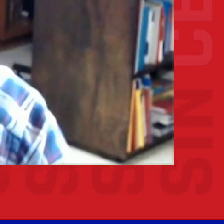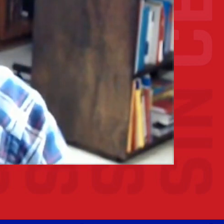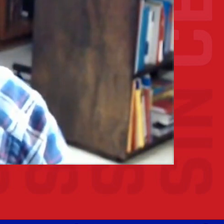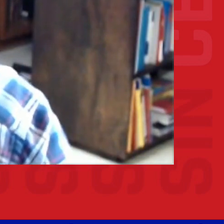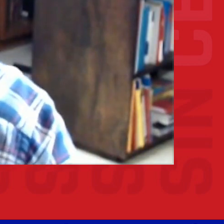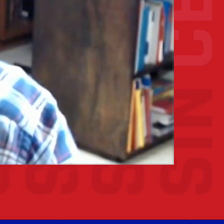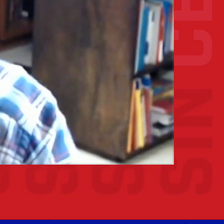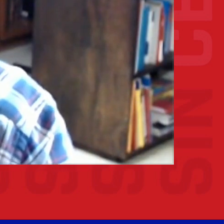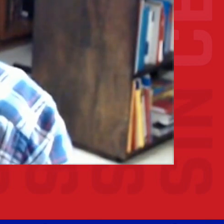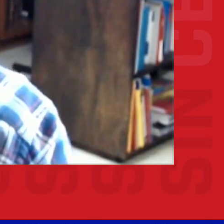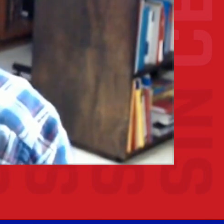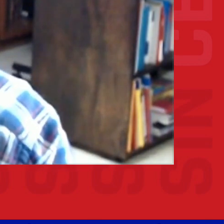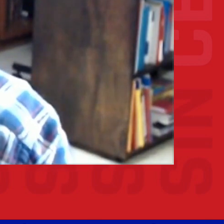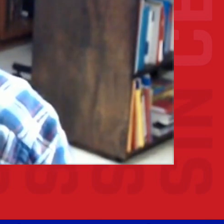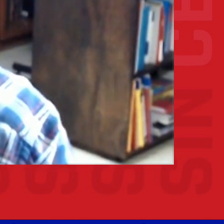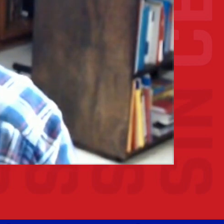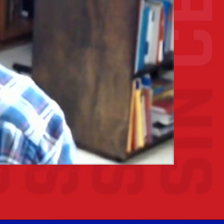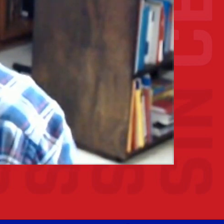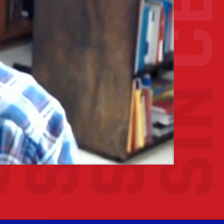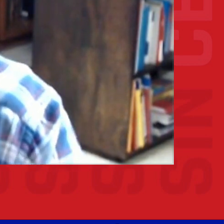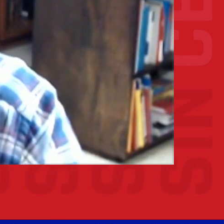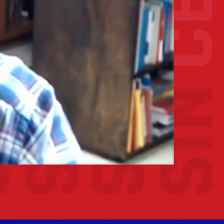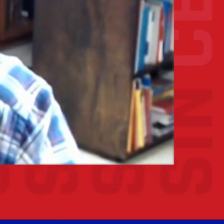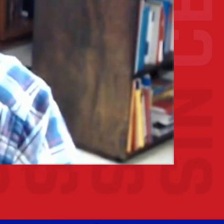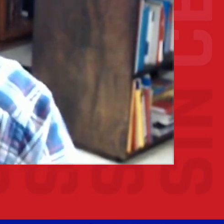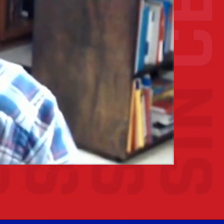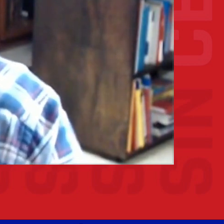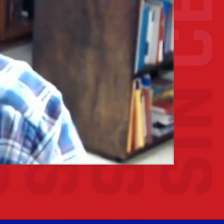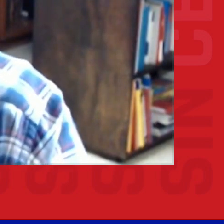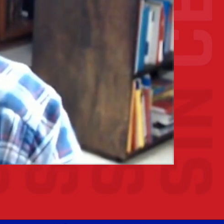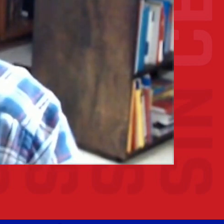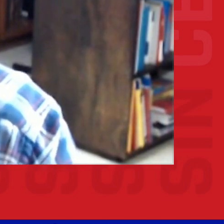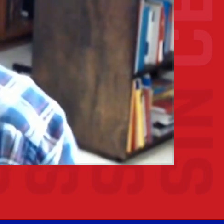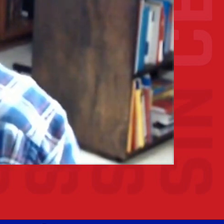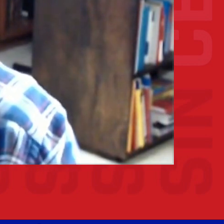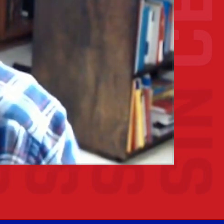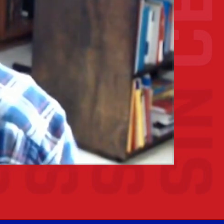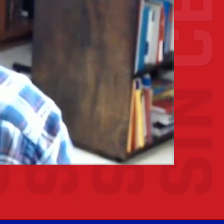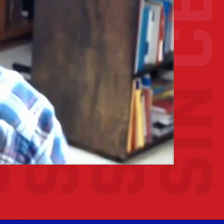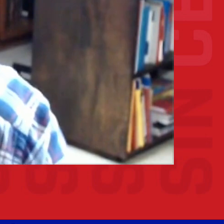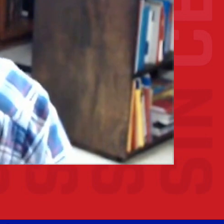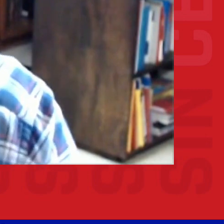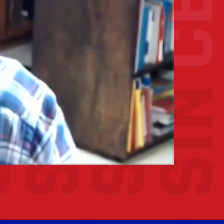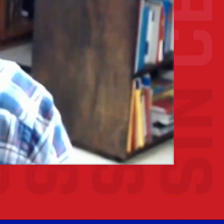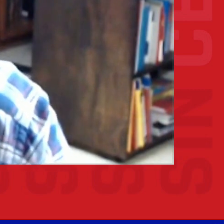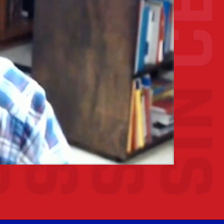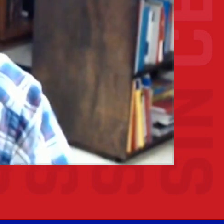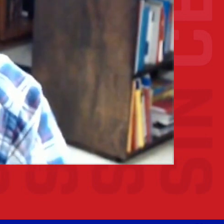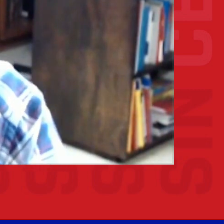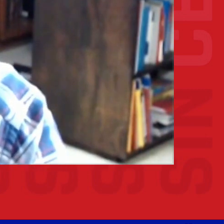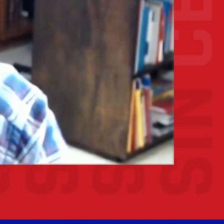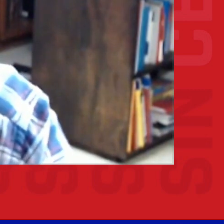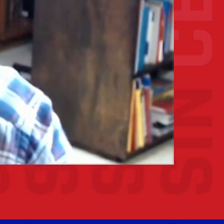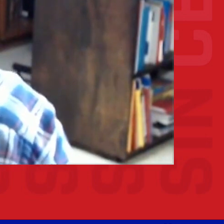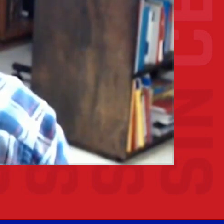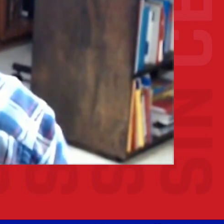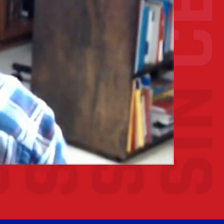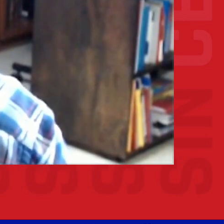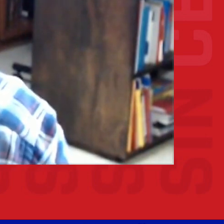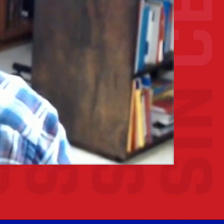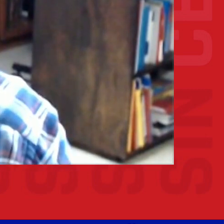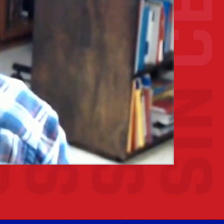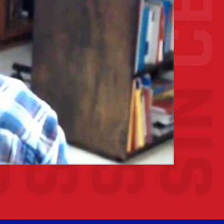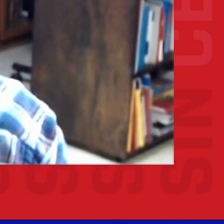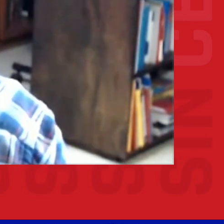sino que tengan que ver con desarrollo social, sino que tengan que ver con justicia, que lo alabe de la forma en cómo se expresó